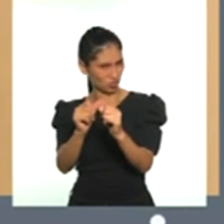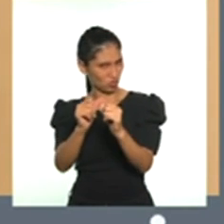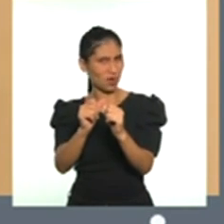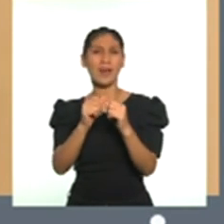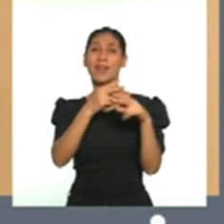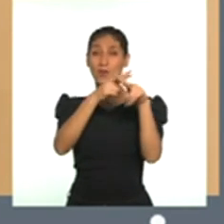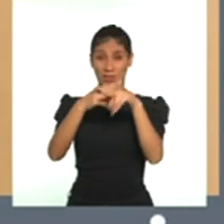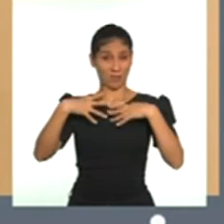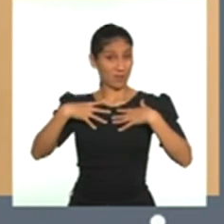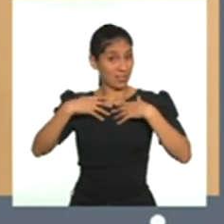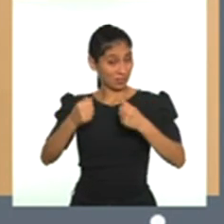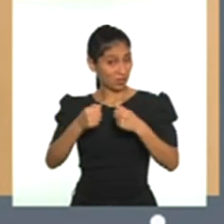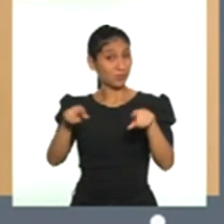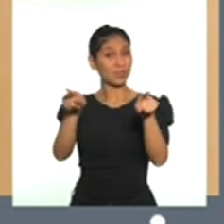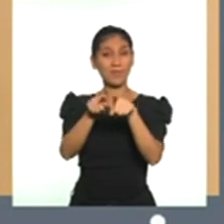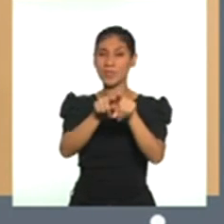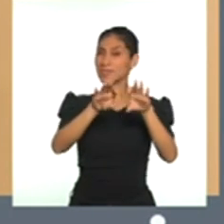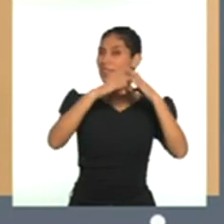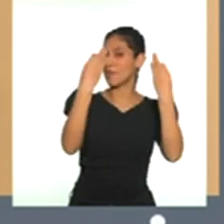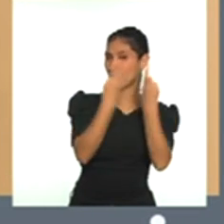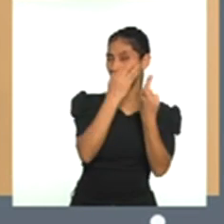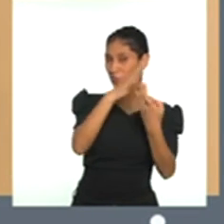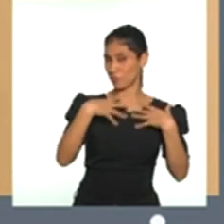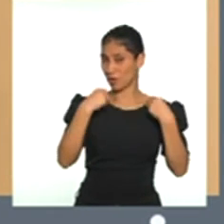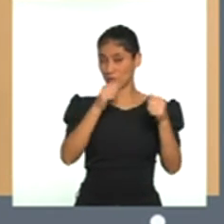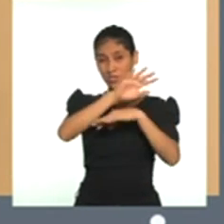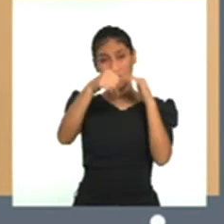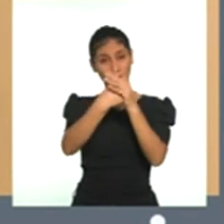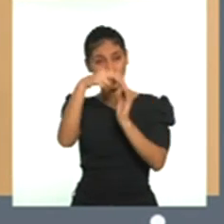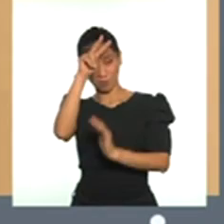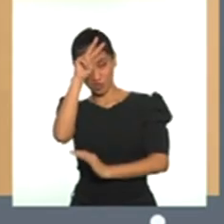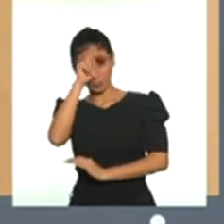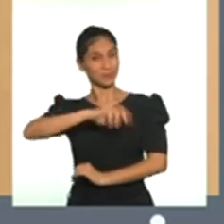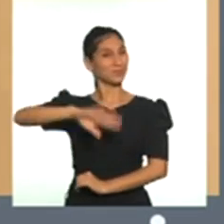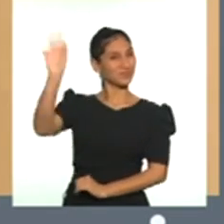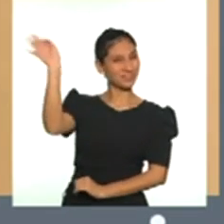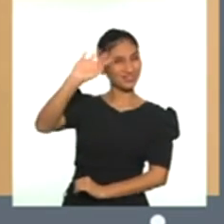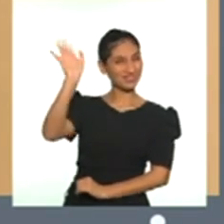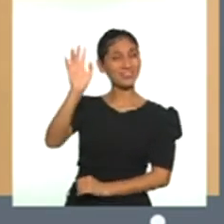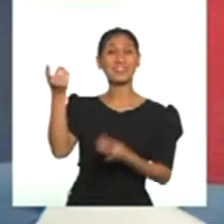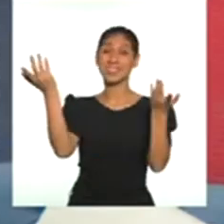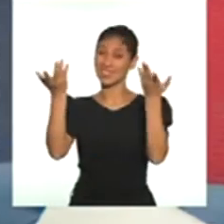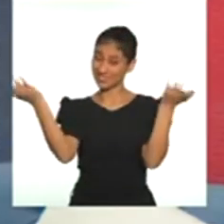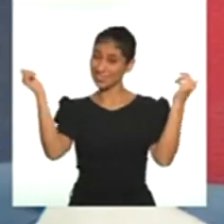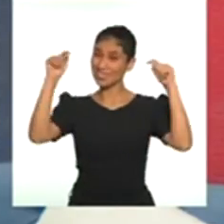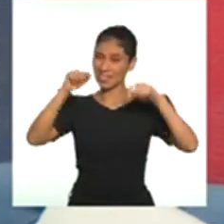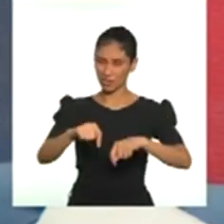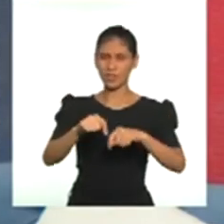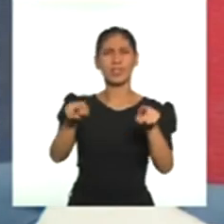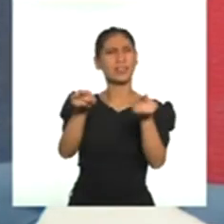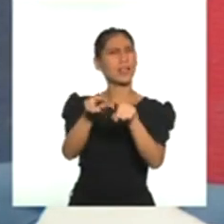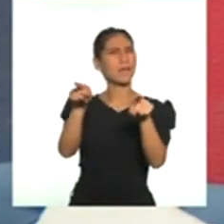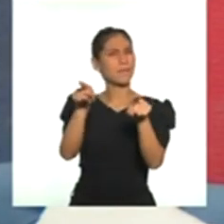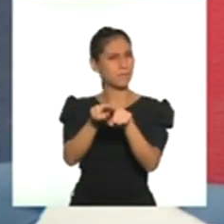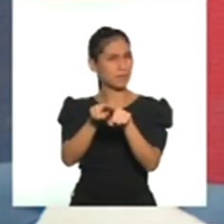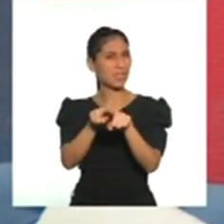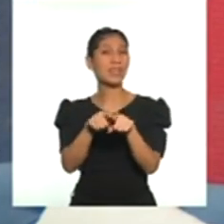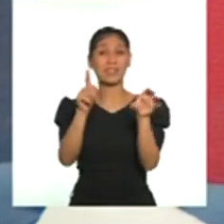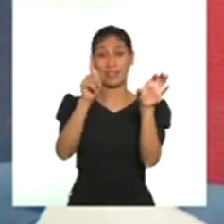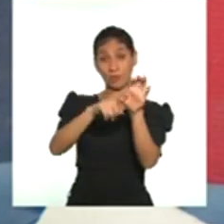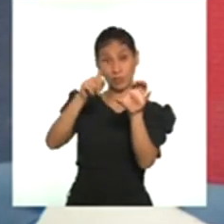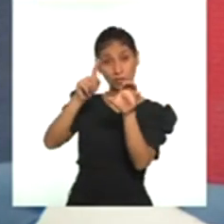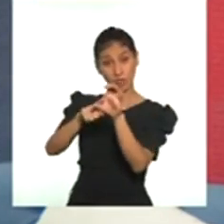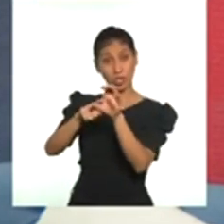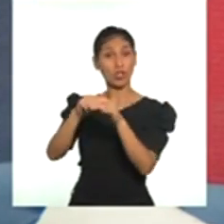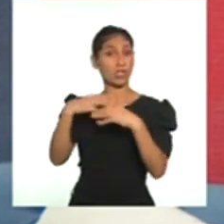de conservar nuestra salud, la de nuestra familia y la de nuestro Perú. ¡Chao! Y así estaremos sumando también con